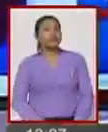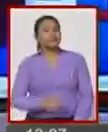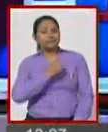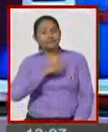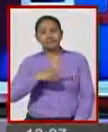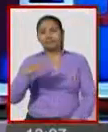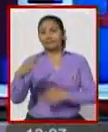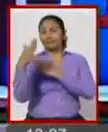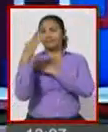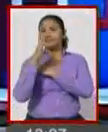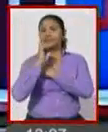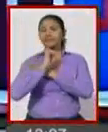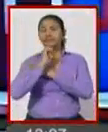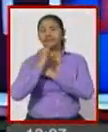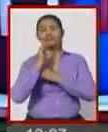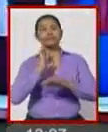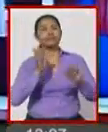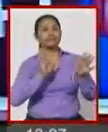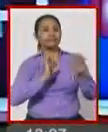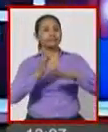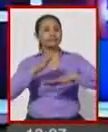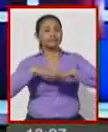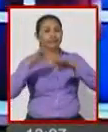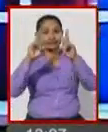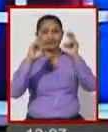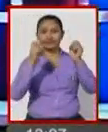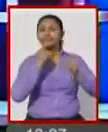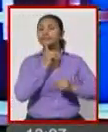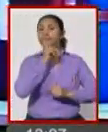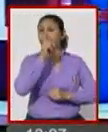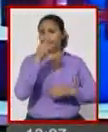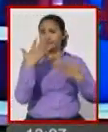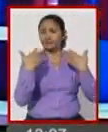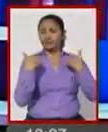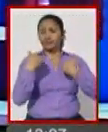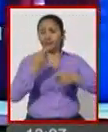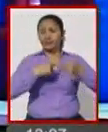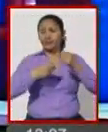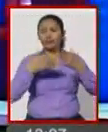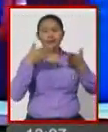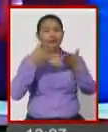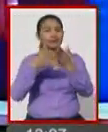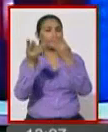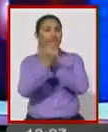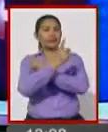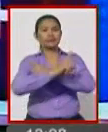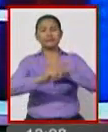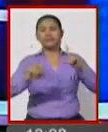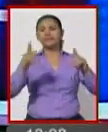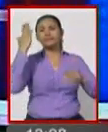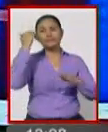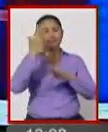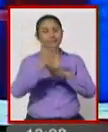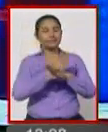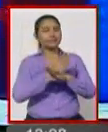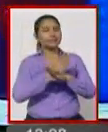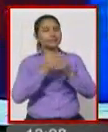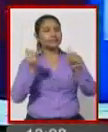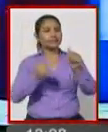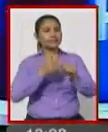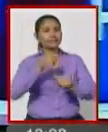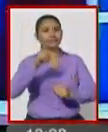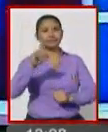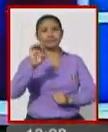El gobernador de Santa Cruz, Rubén Costas, habló sobre este tema. Él ha asegurado que se está gestando un golpe a la democracia con el proceso que se le sigue a